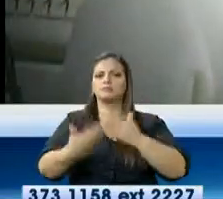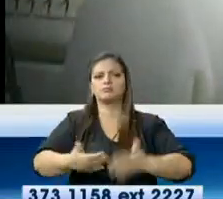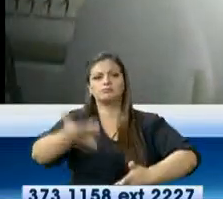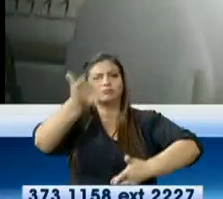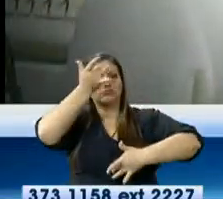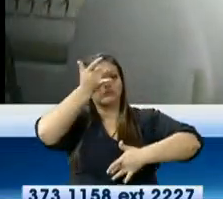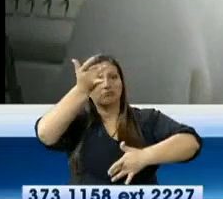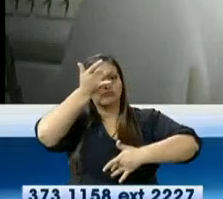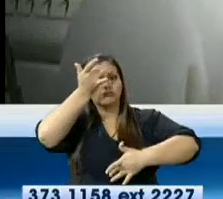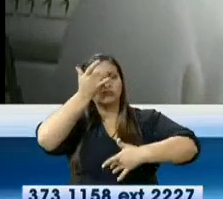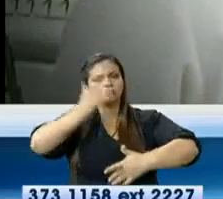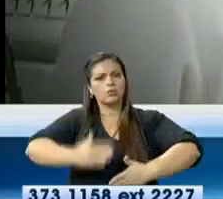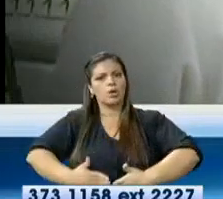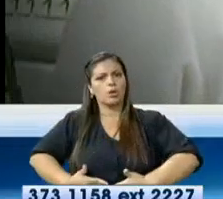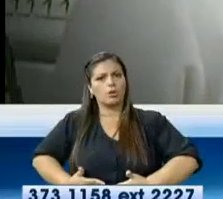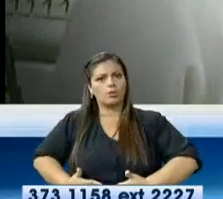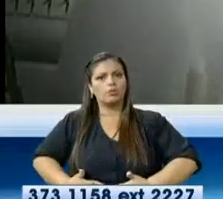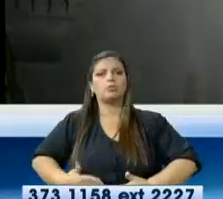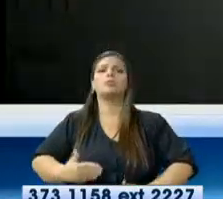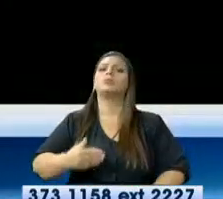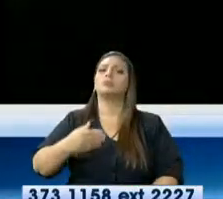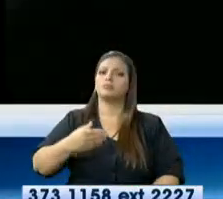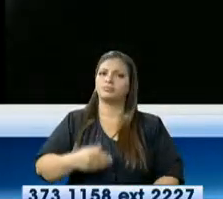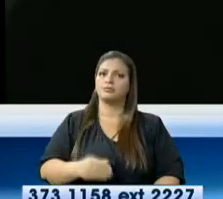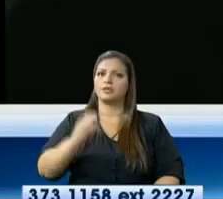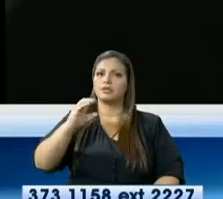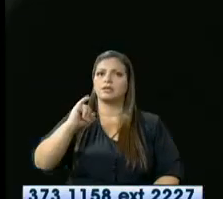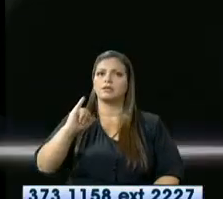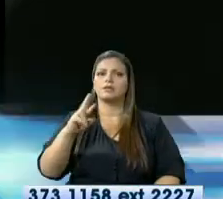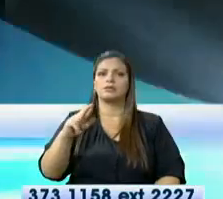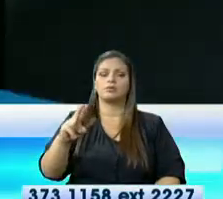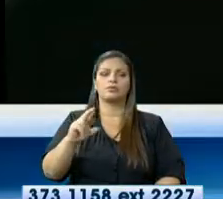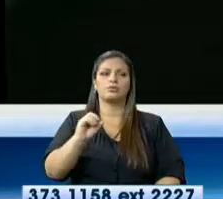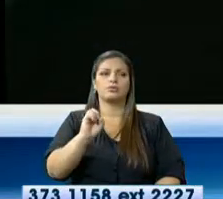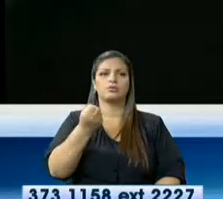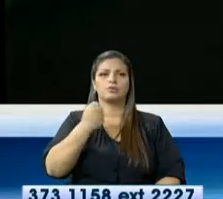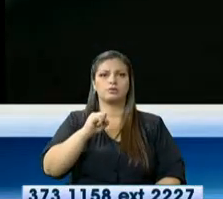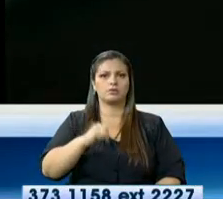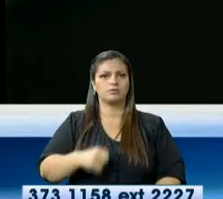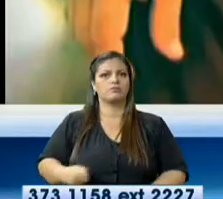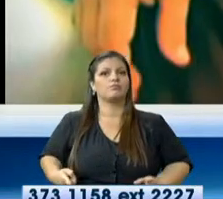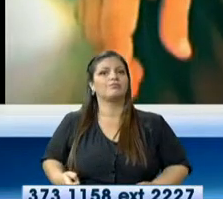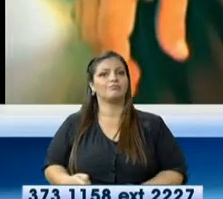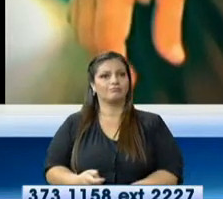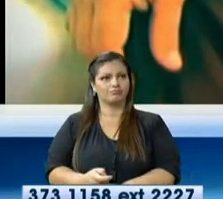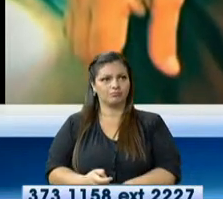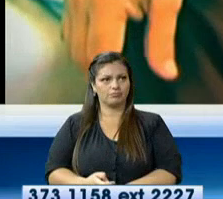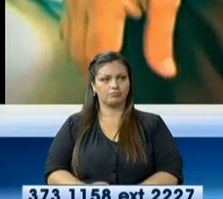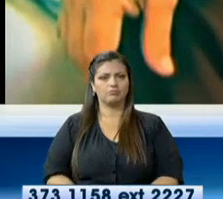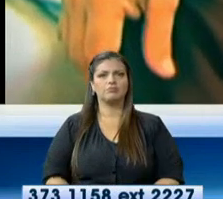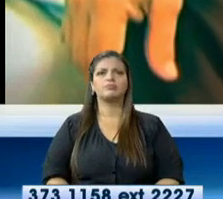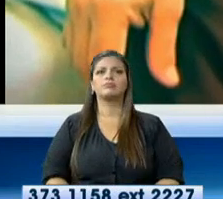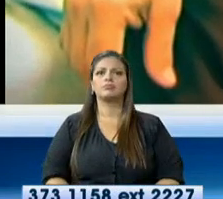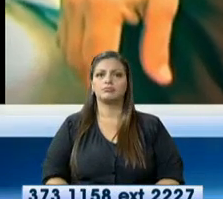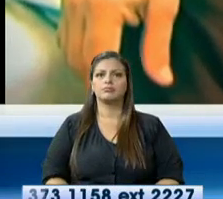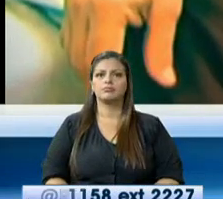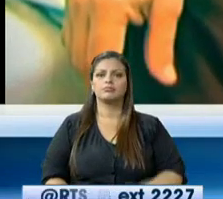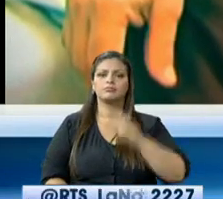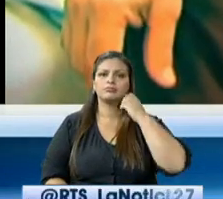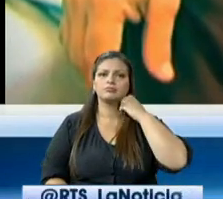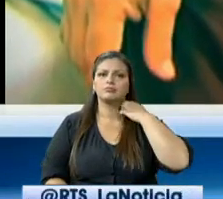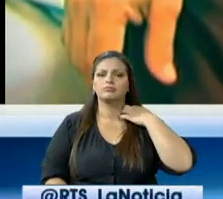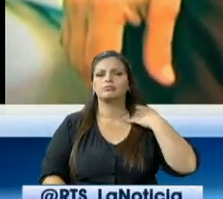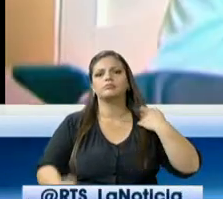cirrosis alcohólica por consumo de alcohol que se llama hepatitis alcohólica. Él estuvo detenido 5 años en Estados Unidos por portar 1 kilo de